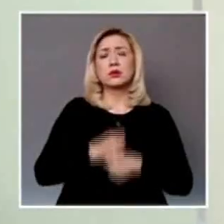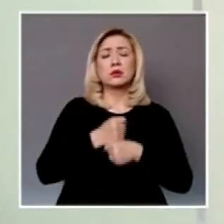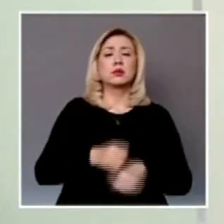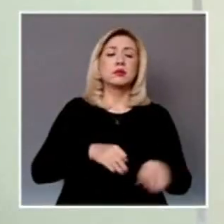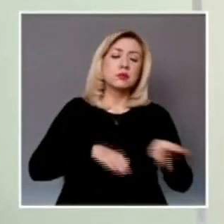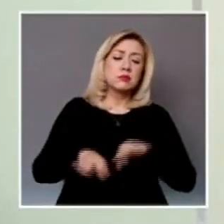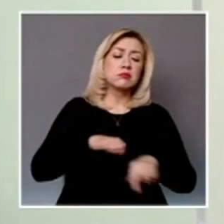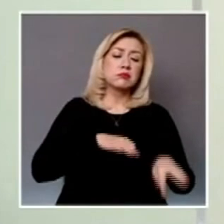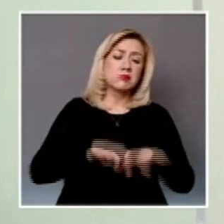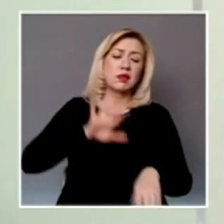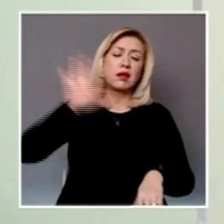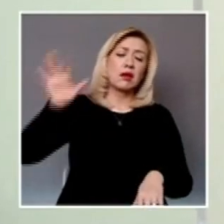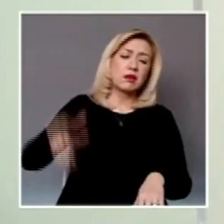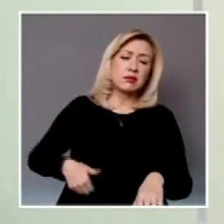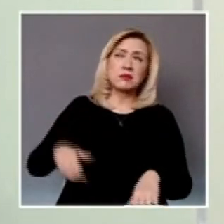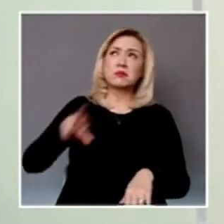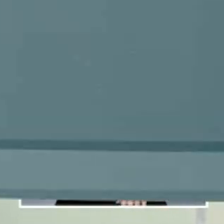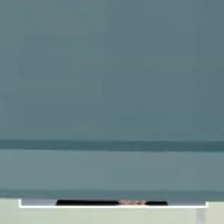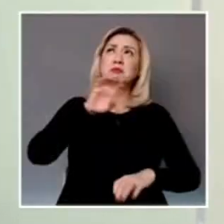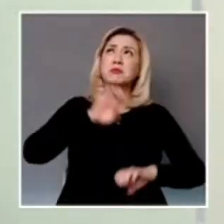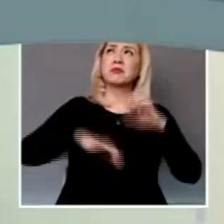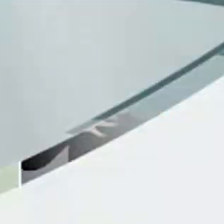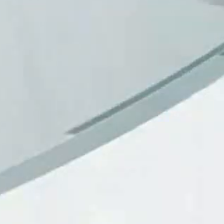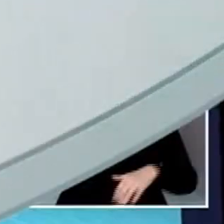empresas privadas.